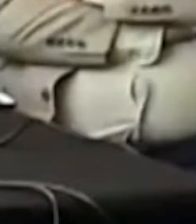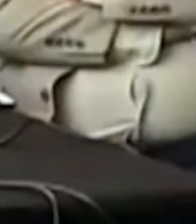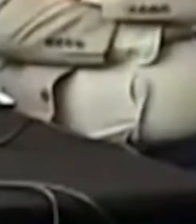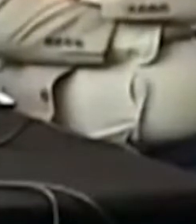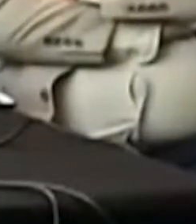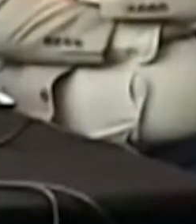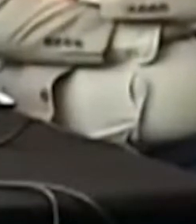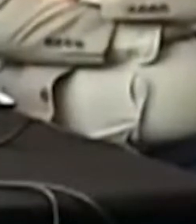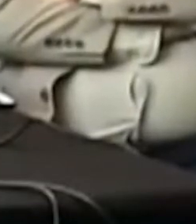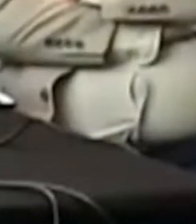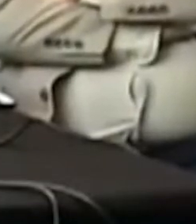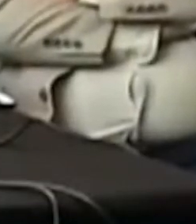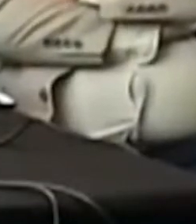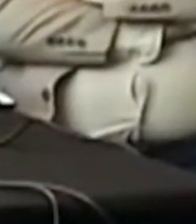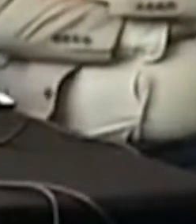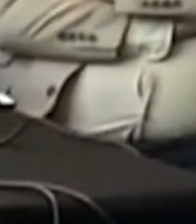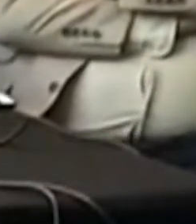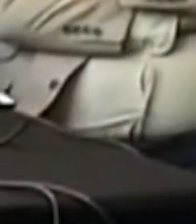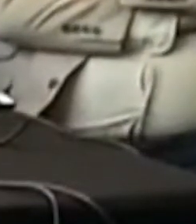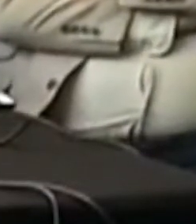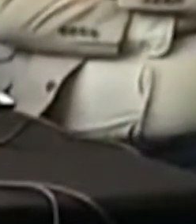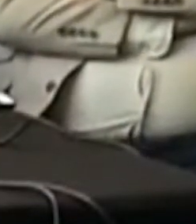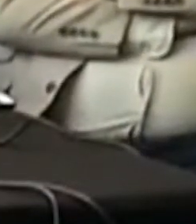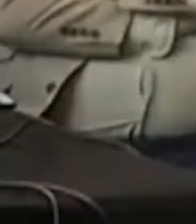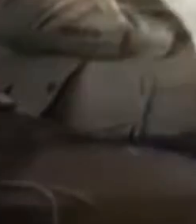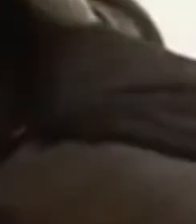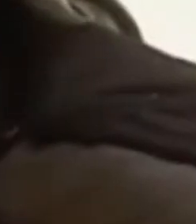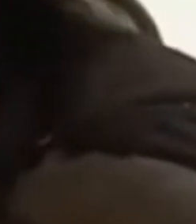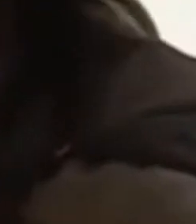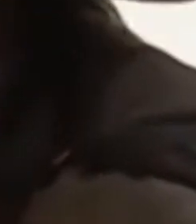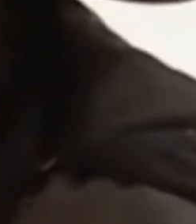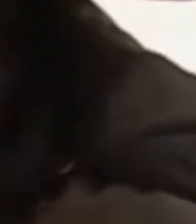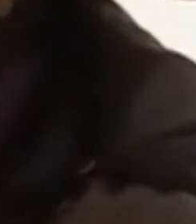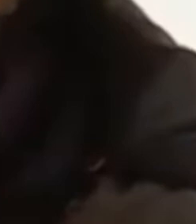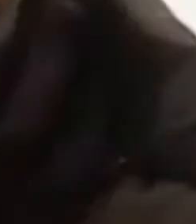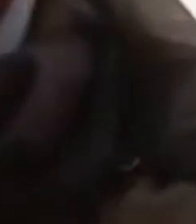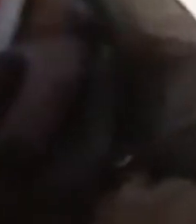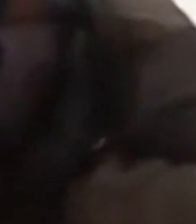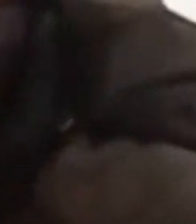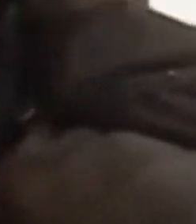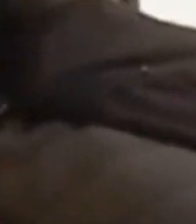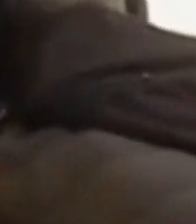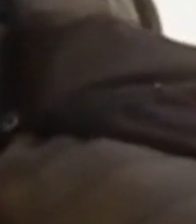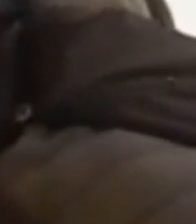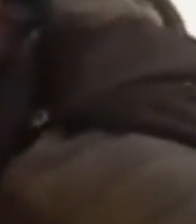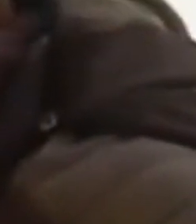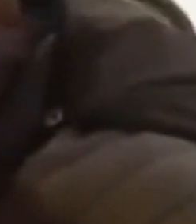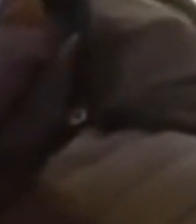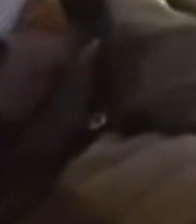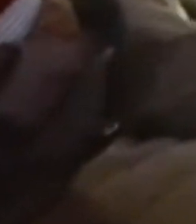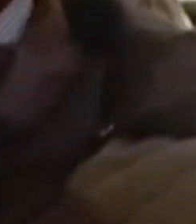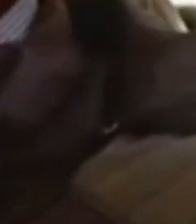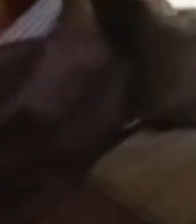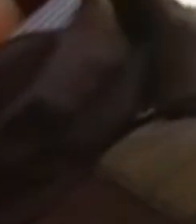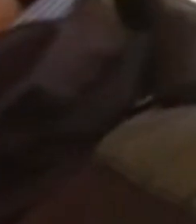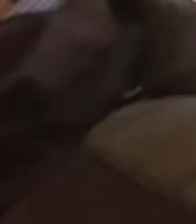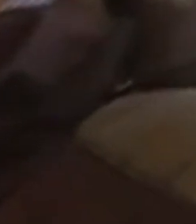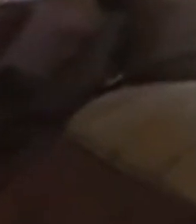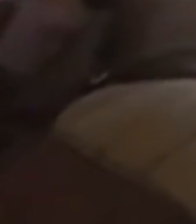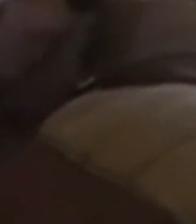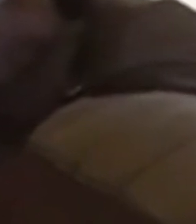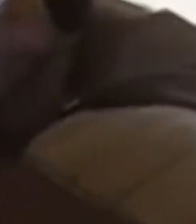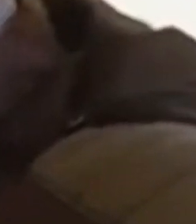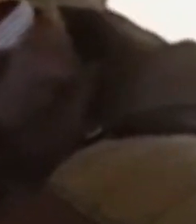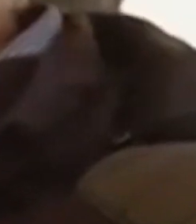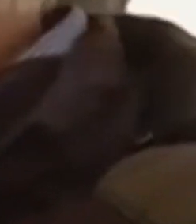paz, encabezada por el poeta Javier Sicilia y la familia Levarón, quienes saldrán de Cuernavaca, Morelos, a Palacio Nacional.